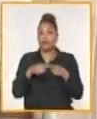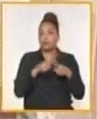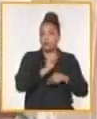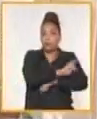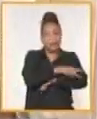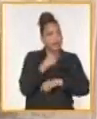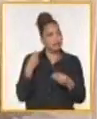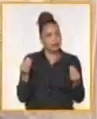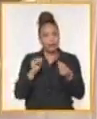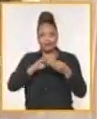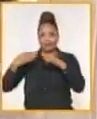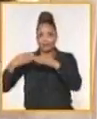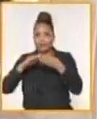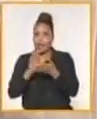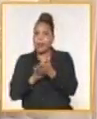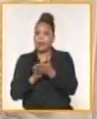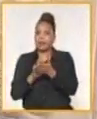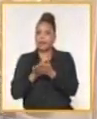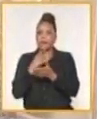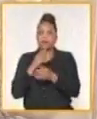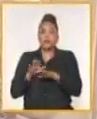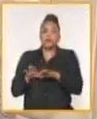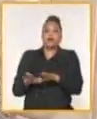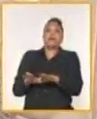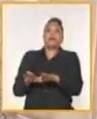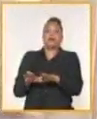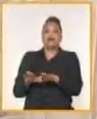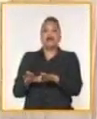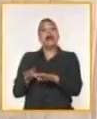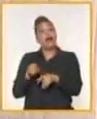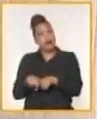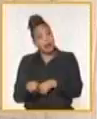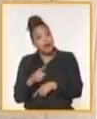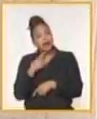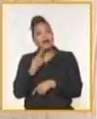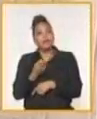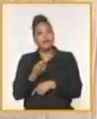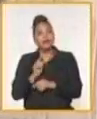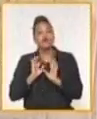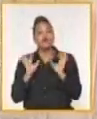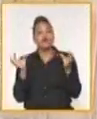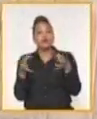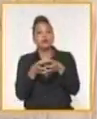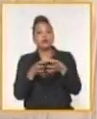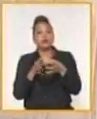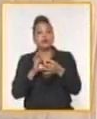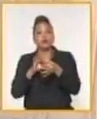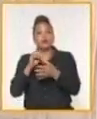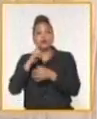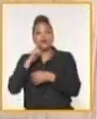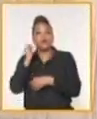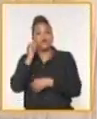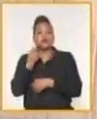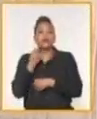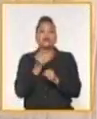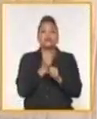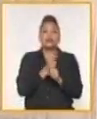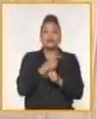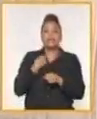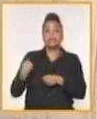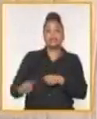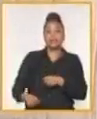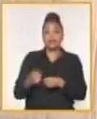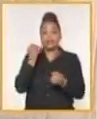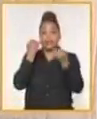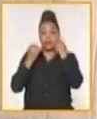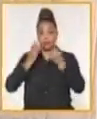Los demás no lo enfrentan. Pero entonces, estas monarquías del Golfo han llegado, sobre todo por el papel de China y por los intereses de ellos mismos,